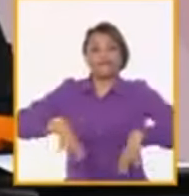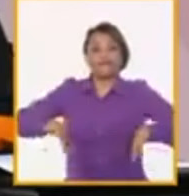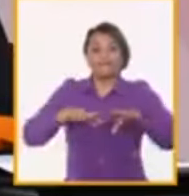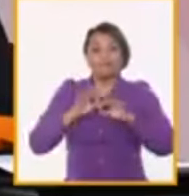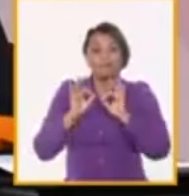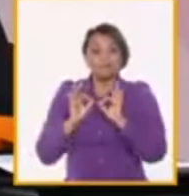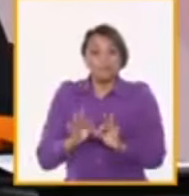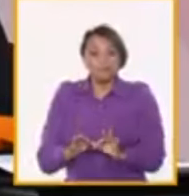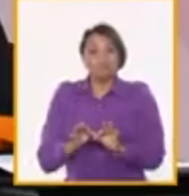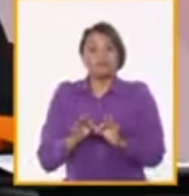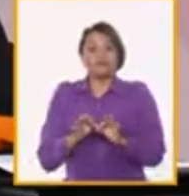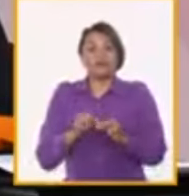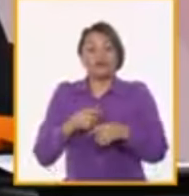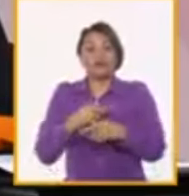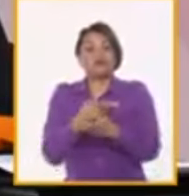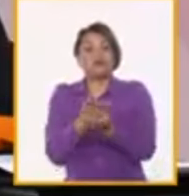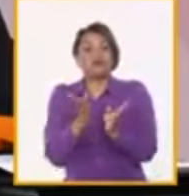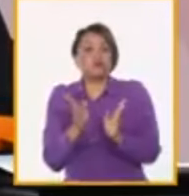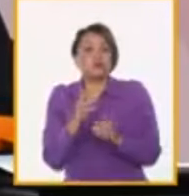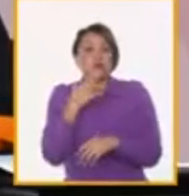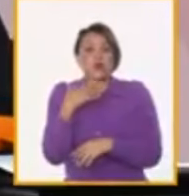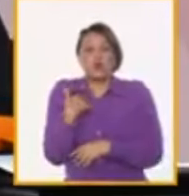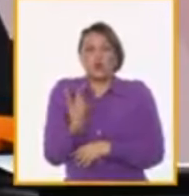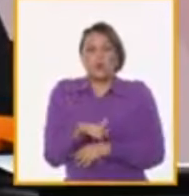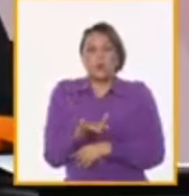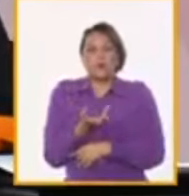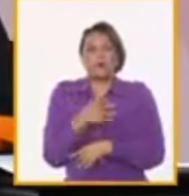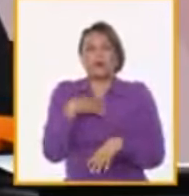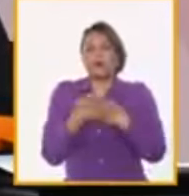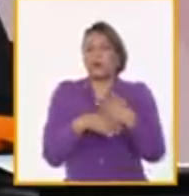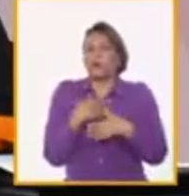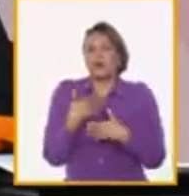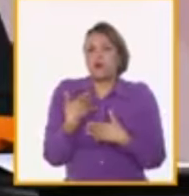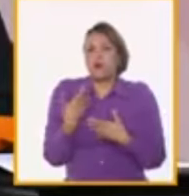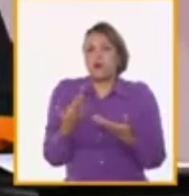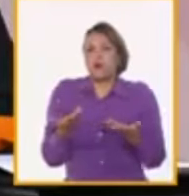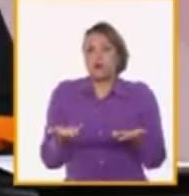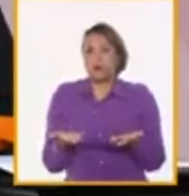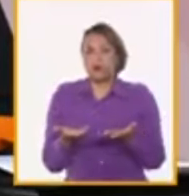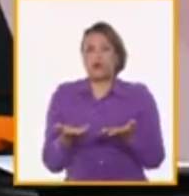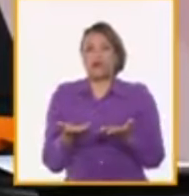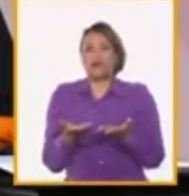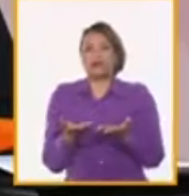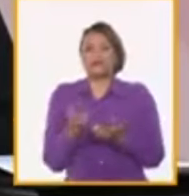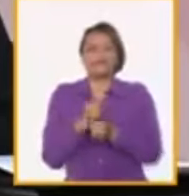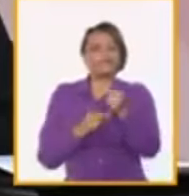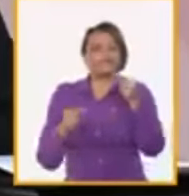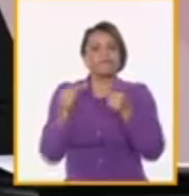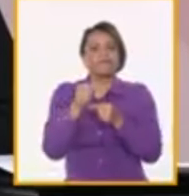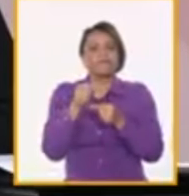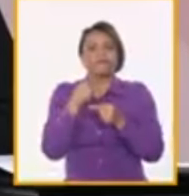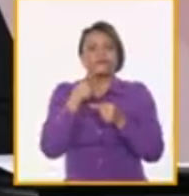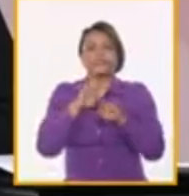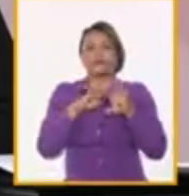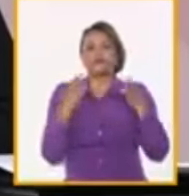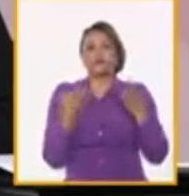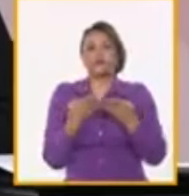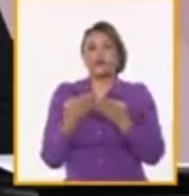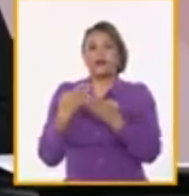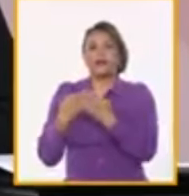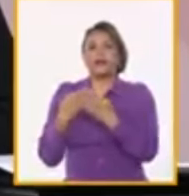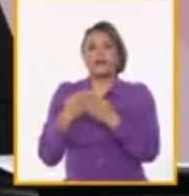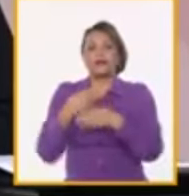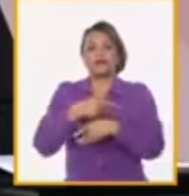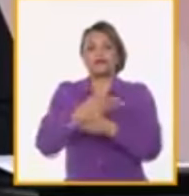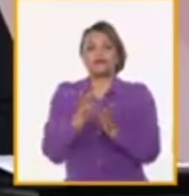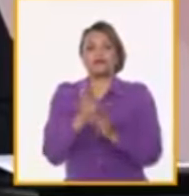nuestras fuentes, cuáles pues las principales problemáticas que tiene todos los recursos hidráulicos en el país,